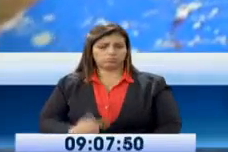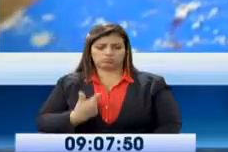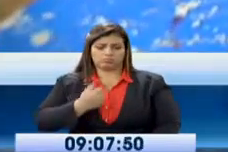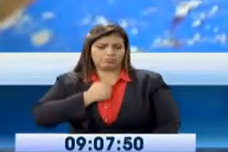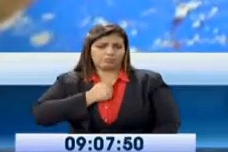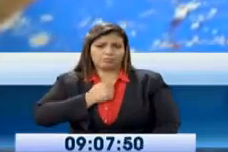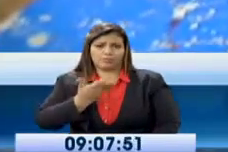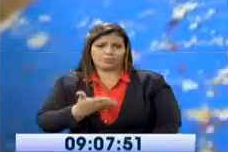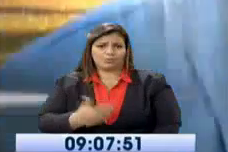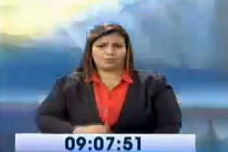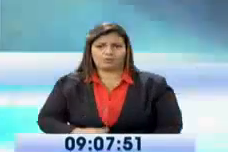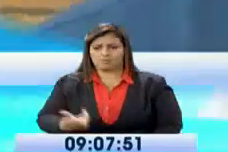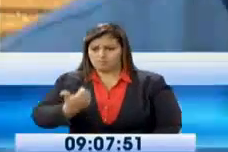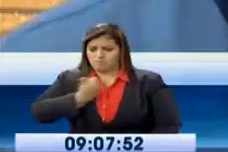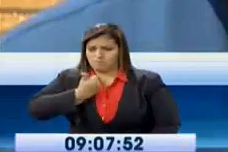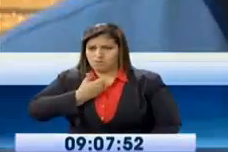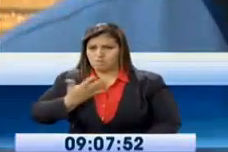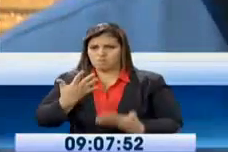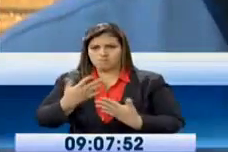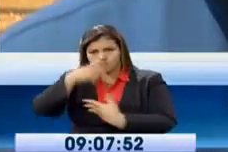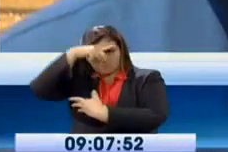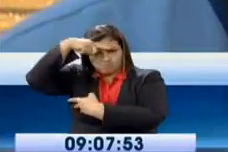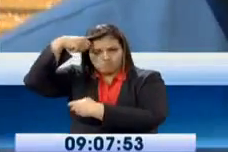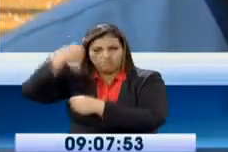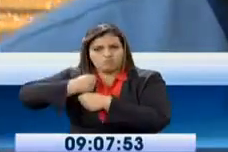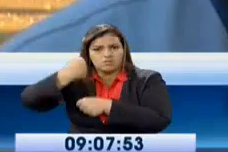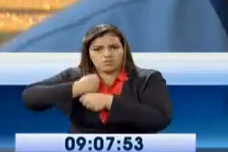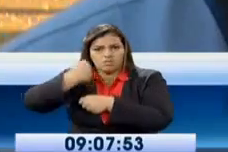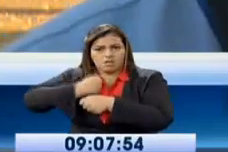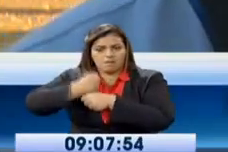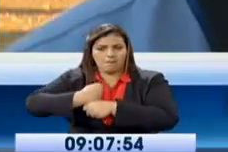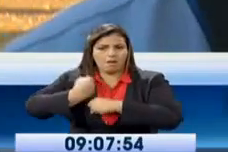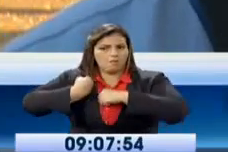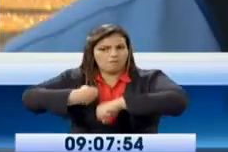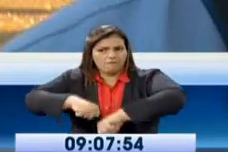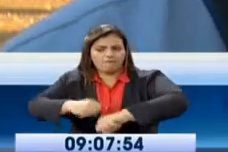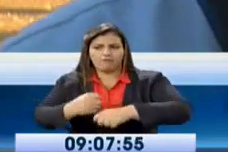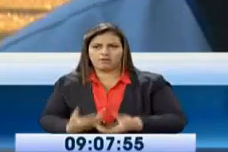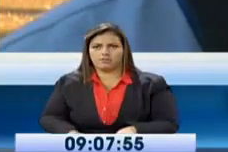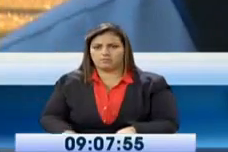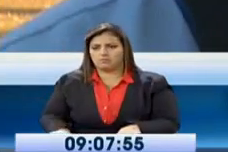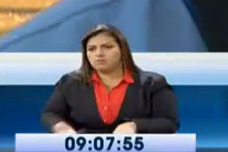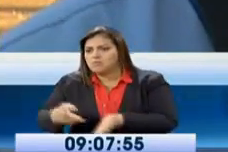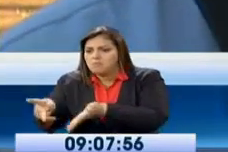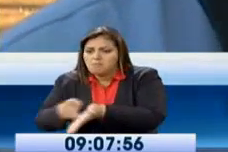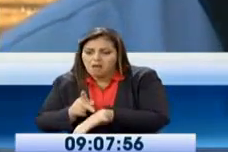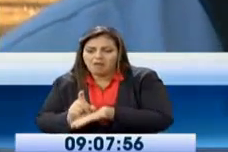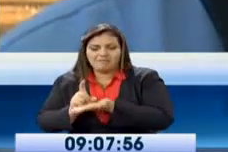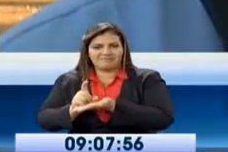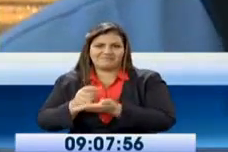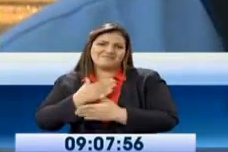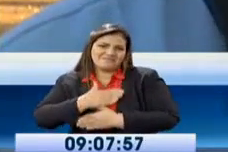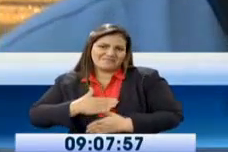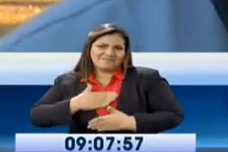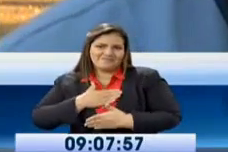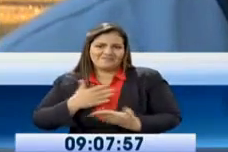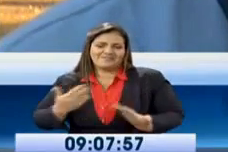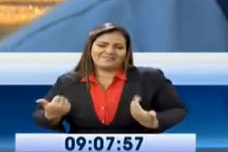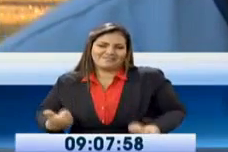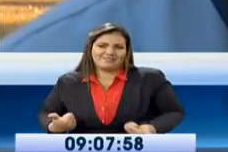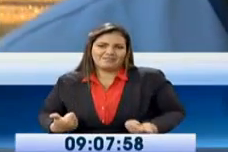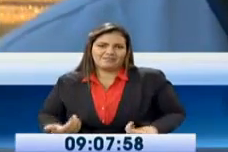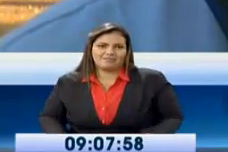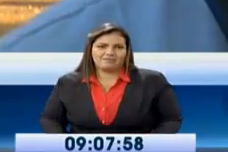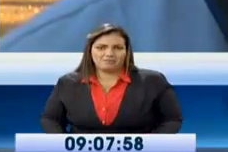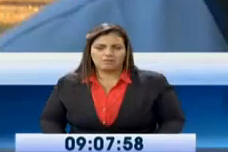yo lo disfruto. Pero eso no era mío, yo no sé la necesidad que puede haber tenido el señor Sellán, su familia. Y principalmente